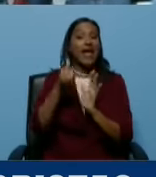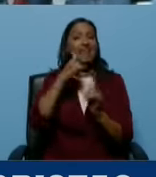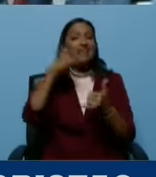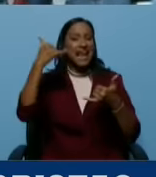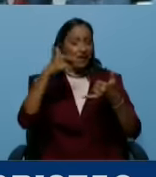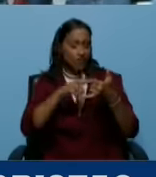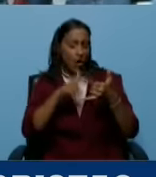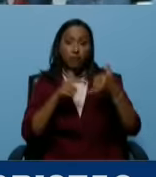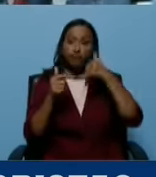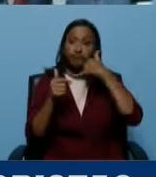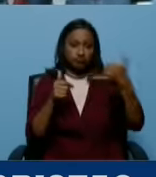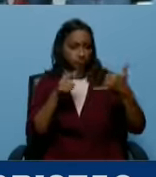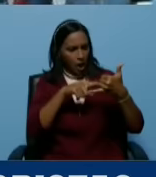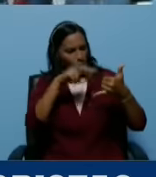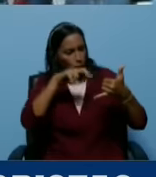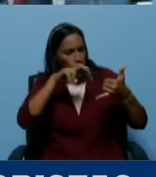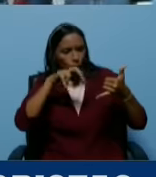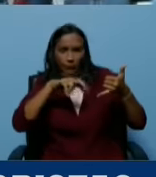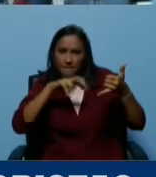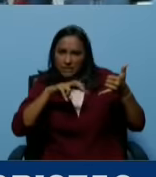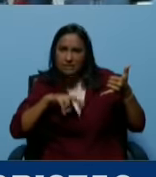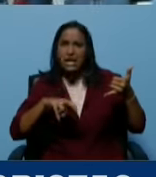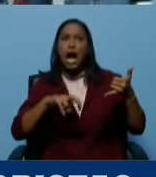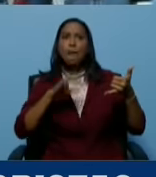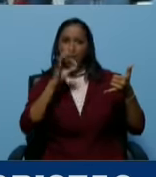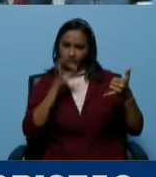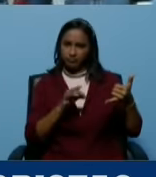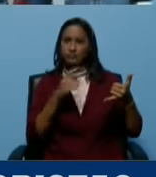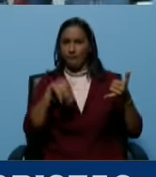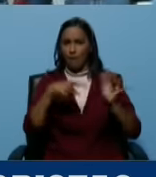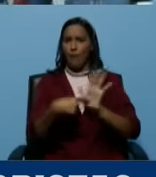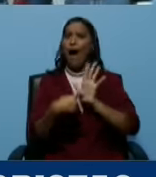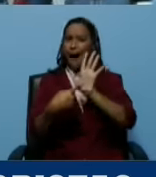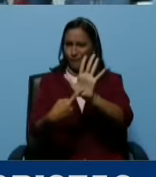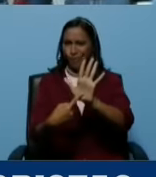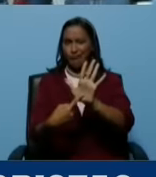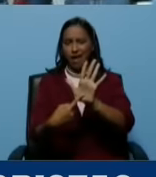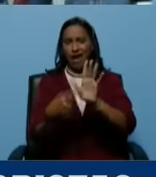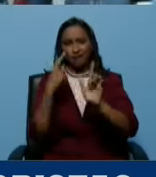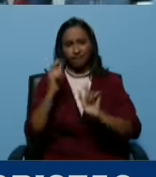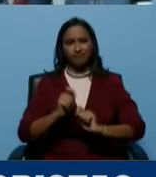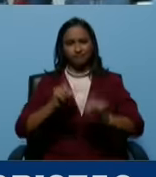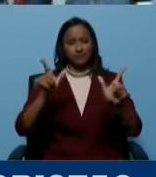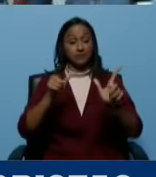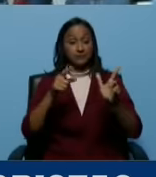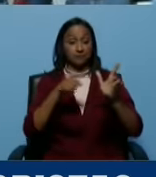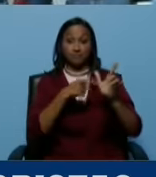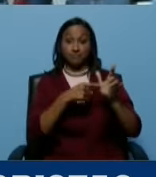correspondientes. Las mismas, ya la vamos a ver en pantalla, expresan